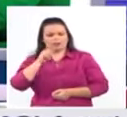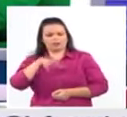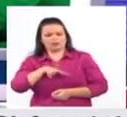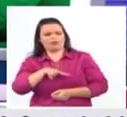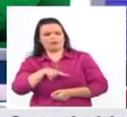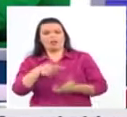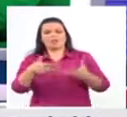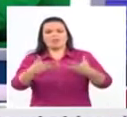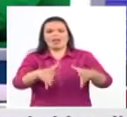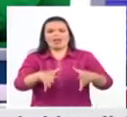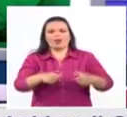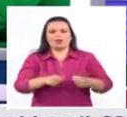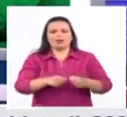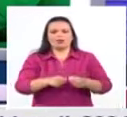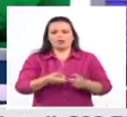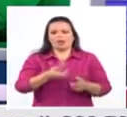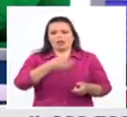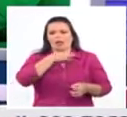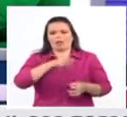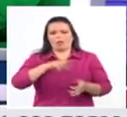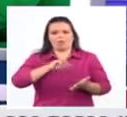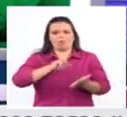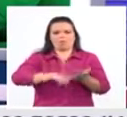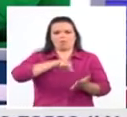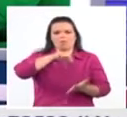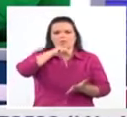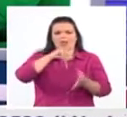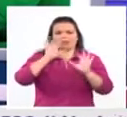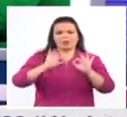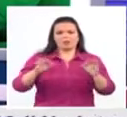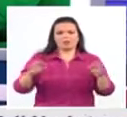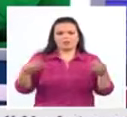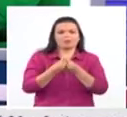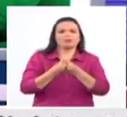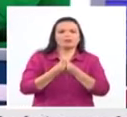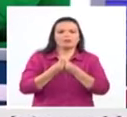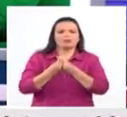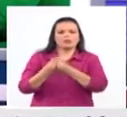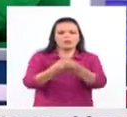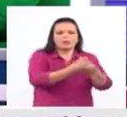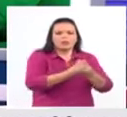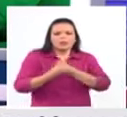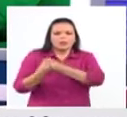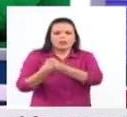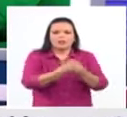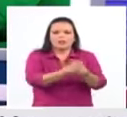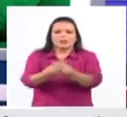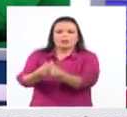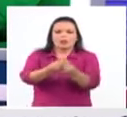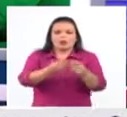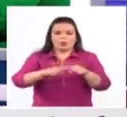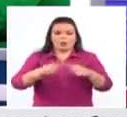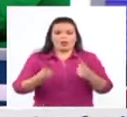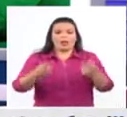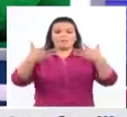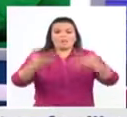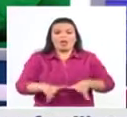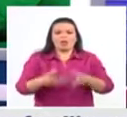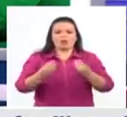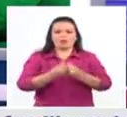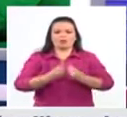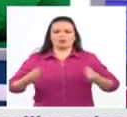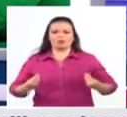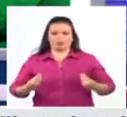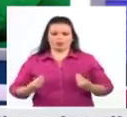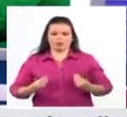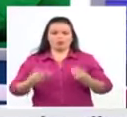los adultos, que son su figura de sostén, que son su figura de apoyo, que en psicología se le denomina ansiedad de separación. Pero en estos